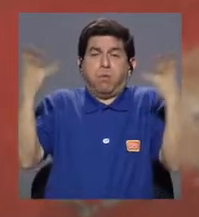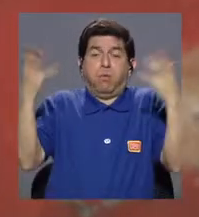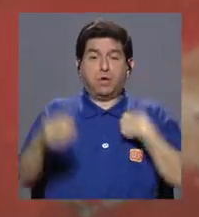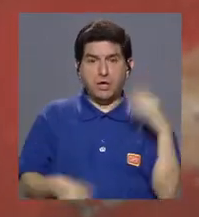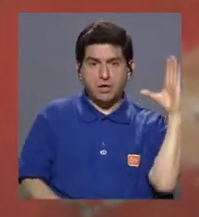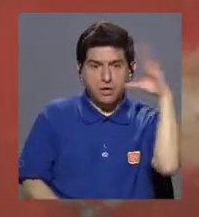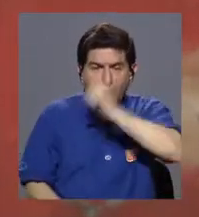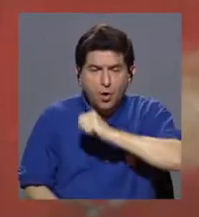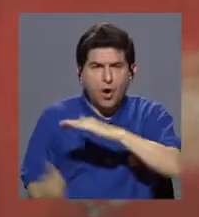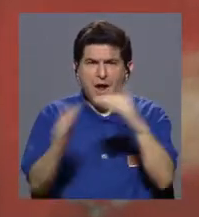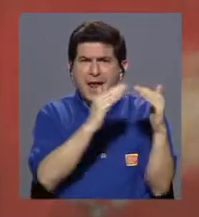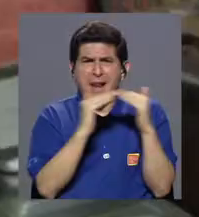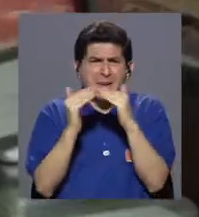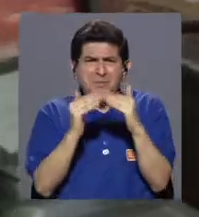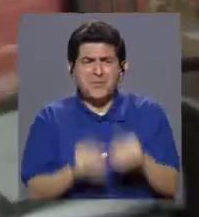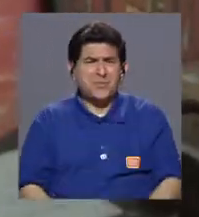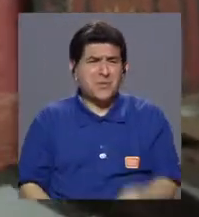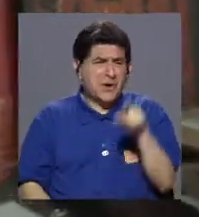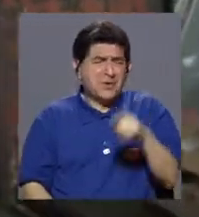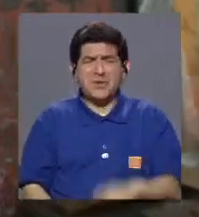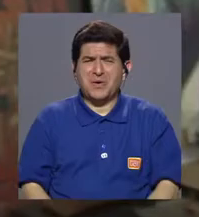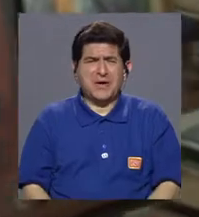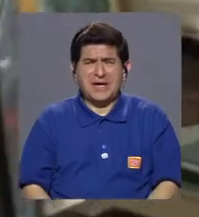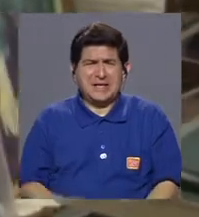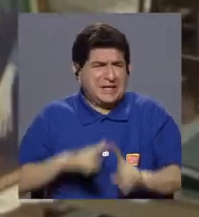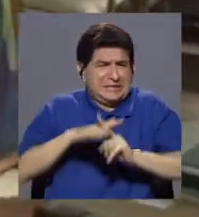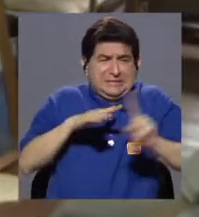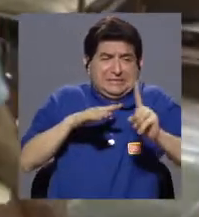que era eso, el pueblo cuando sale y arrasa.